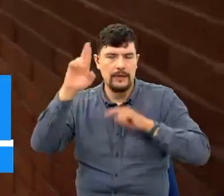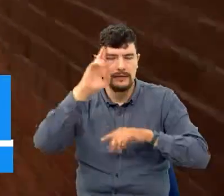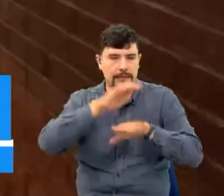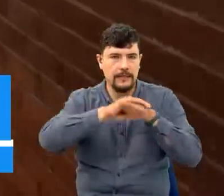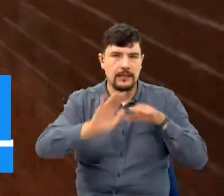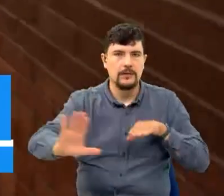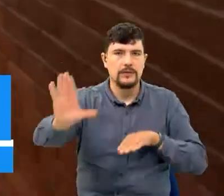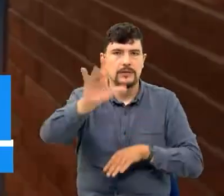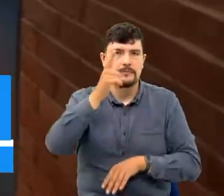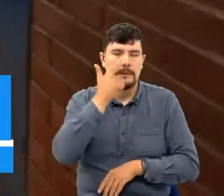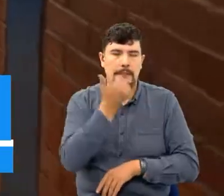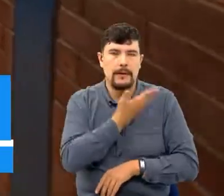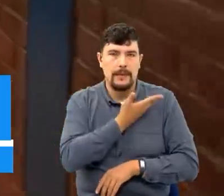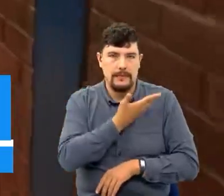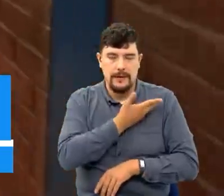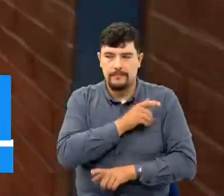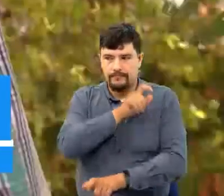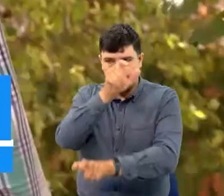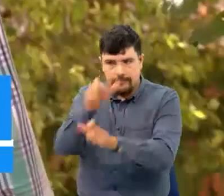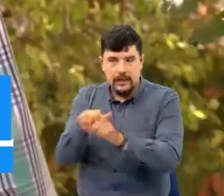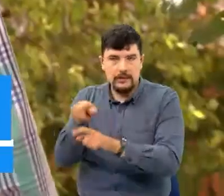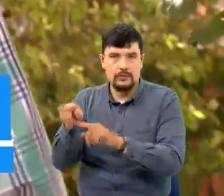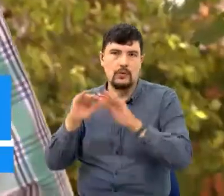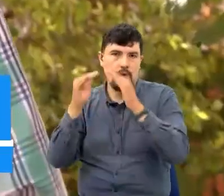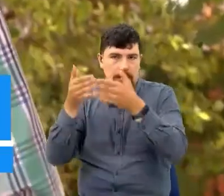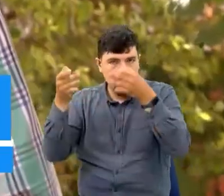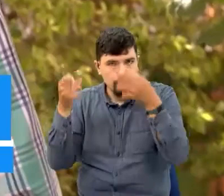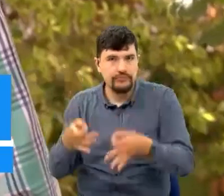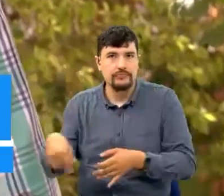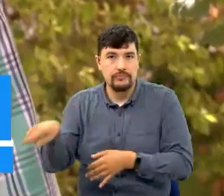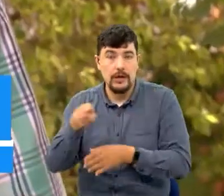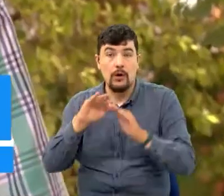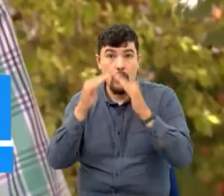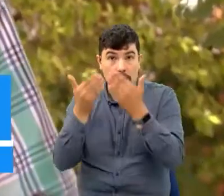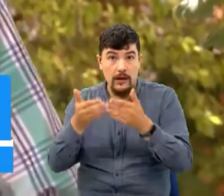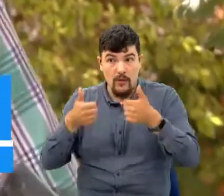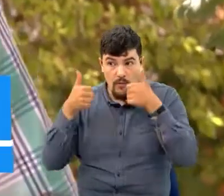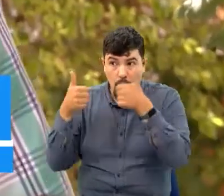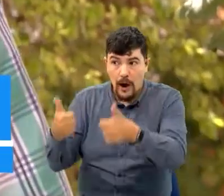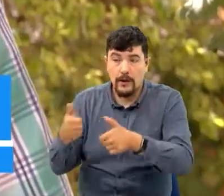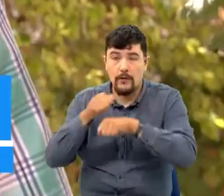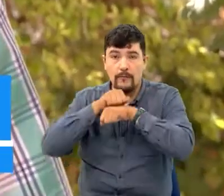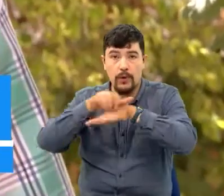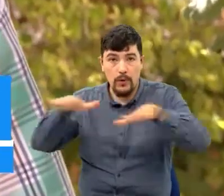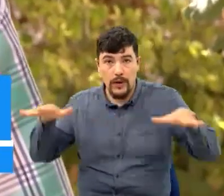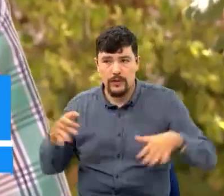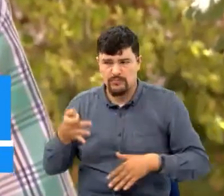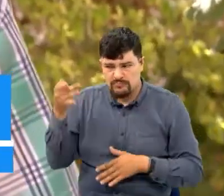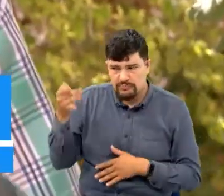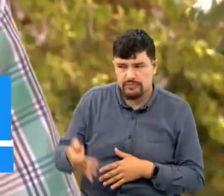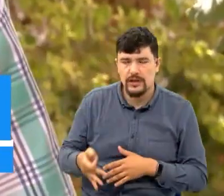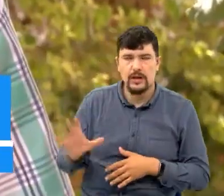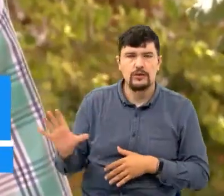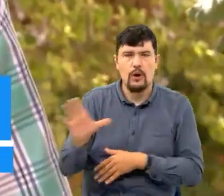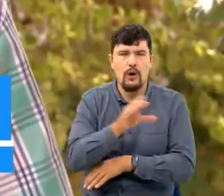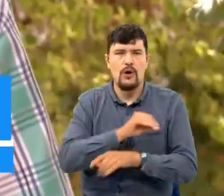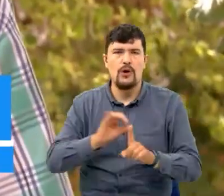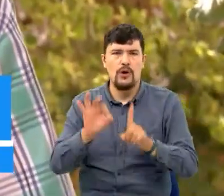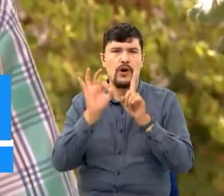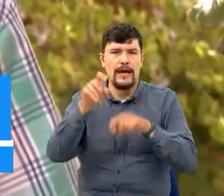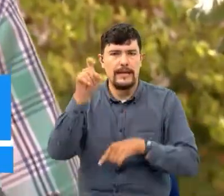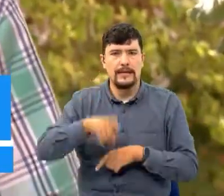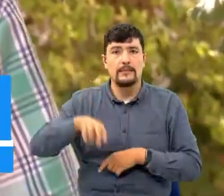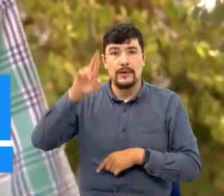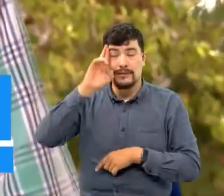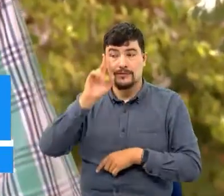importante, este colegio es oficial, es público, con buenas garantías, con todo lo necesario. Entonces es importante, padres de